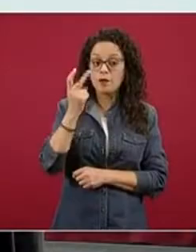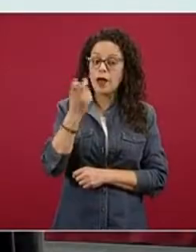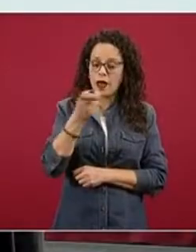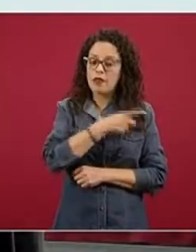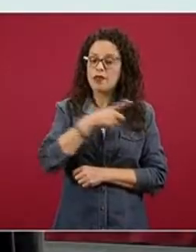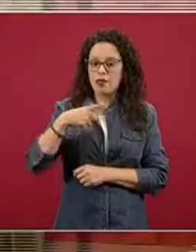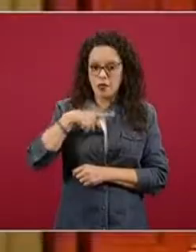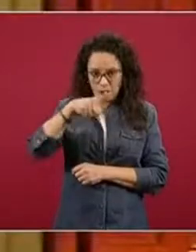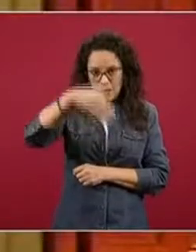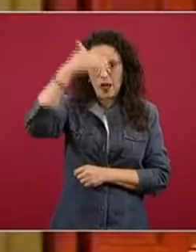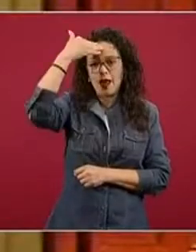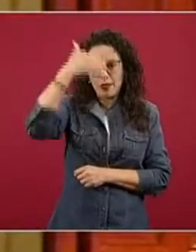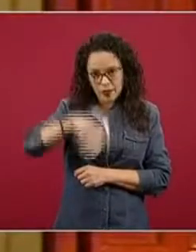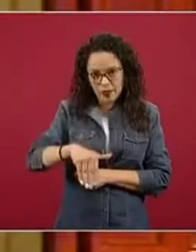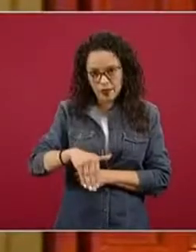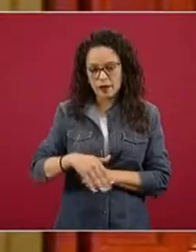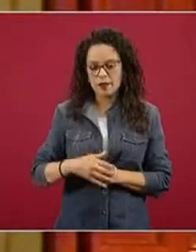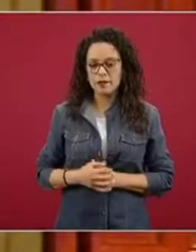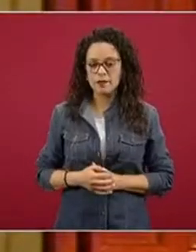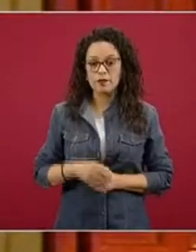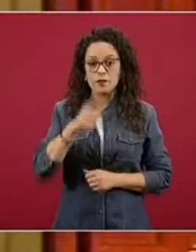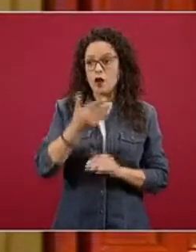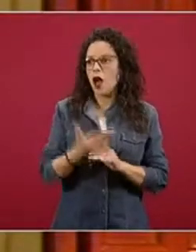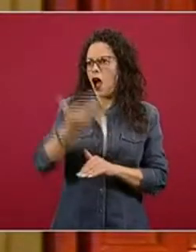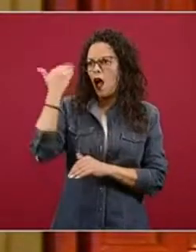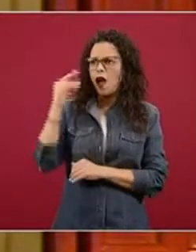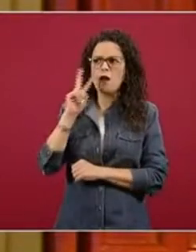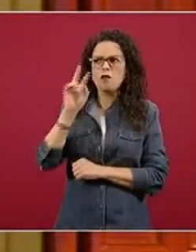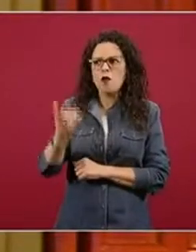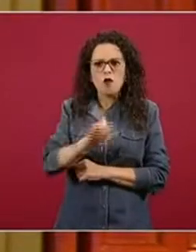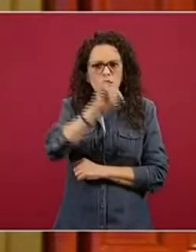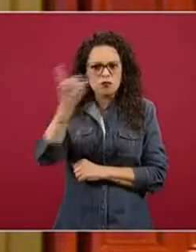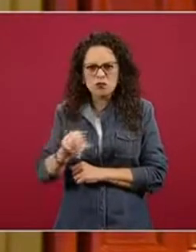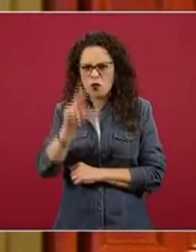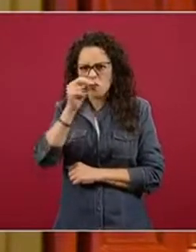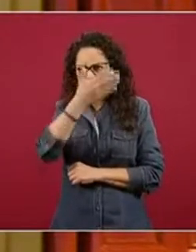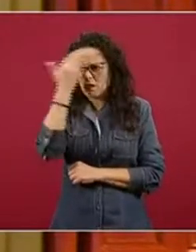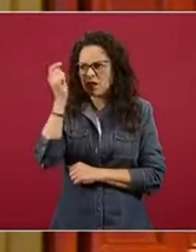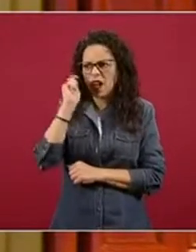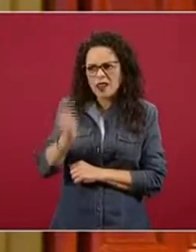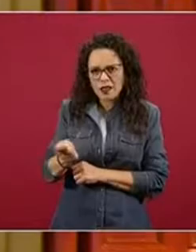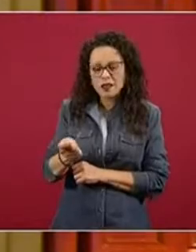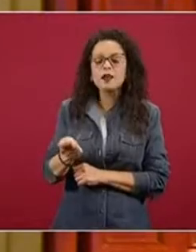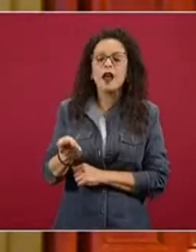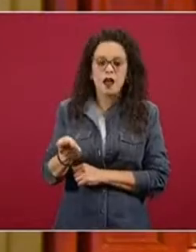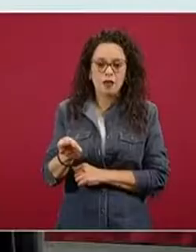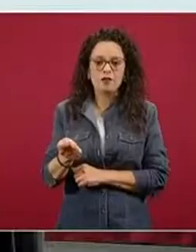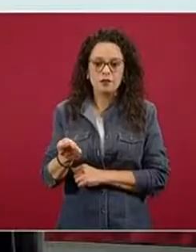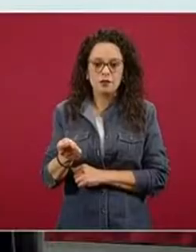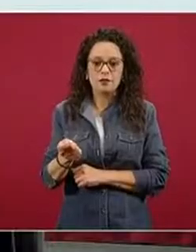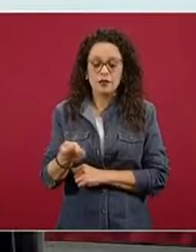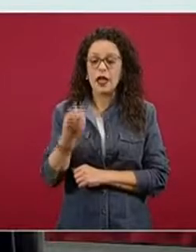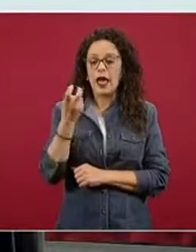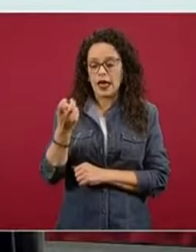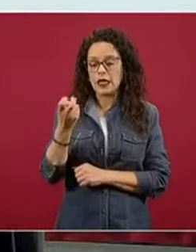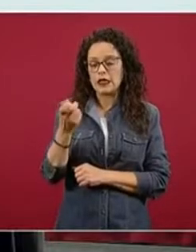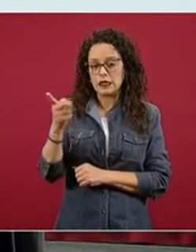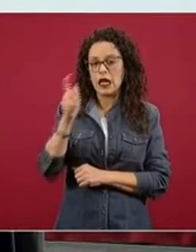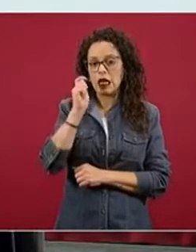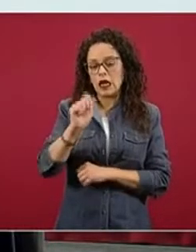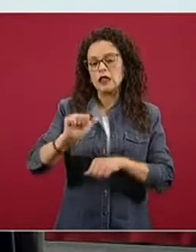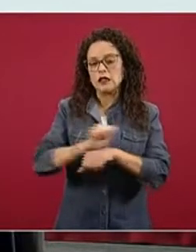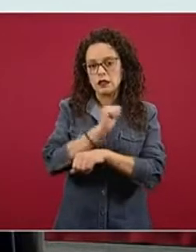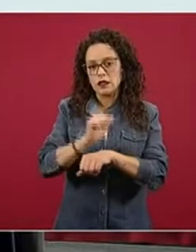la oportunidad de conocer una actividad como esta, pues básicamente es una